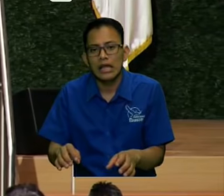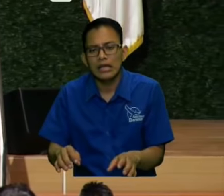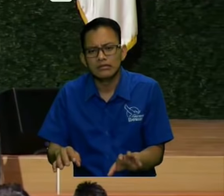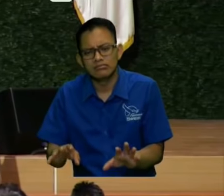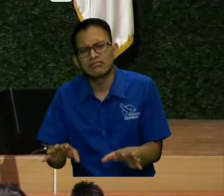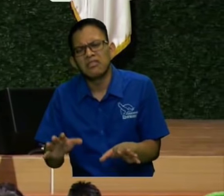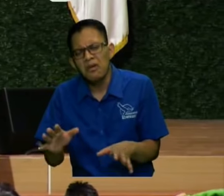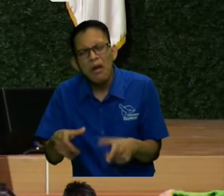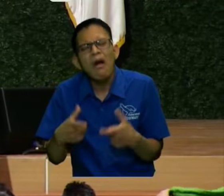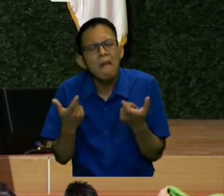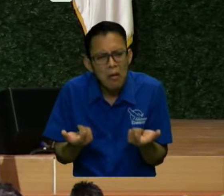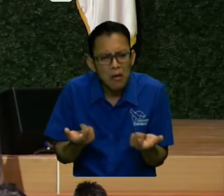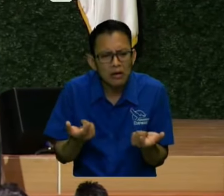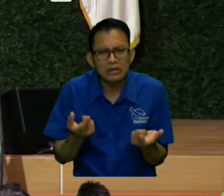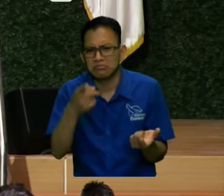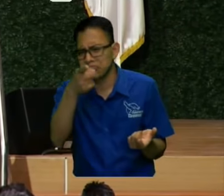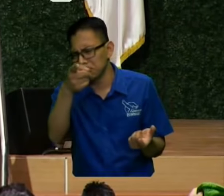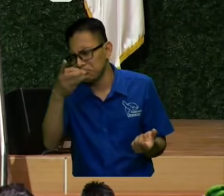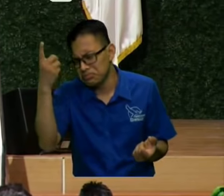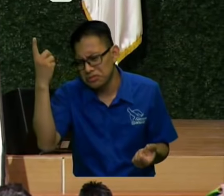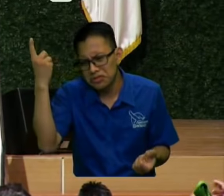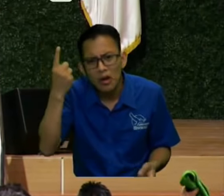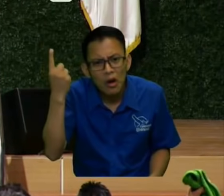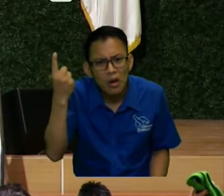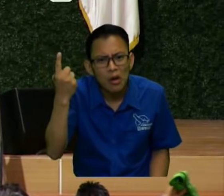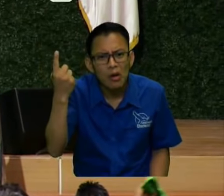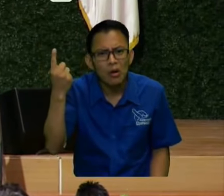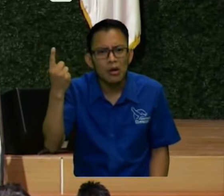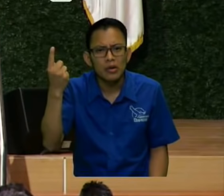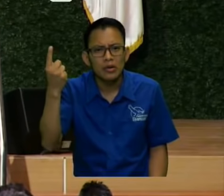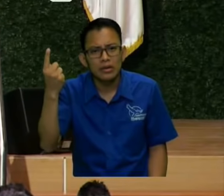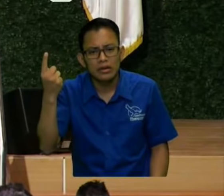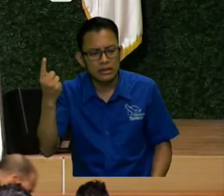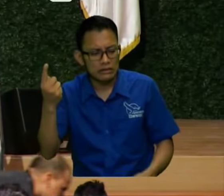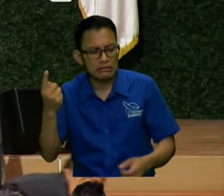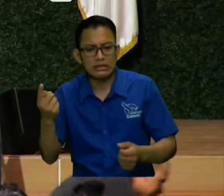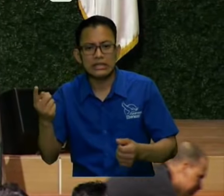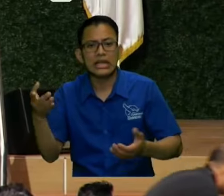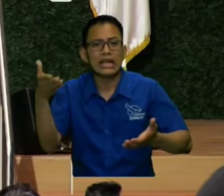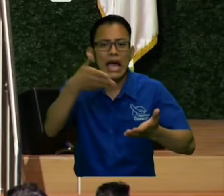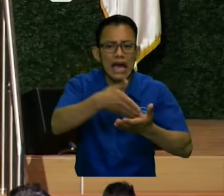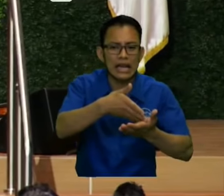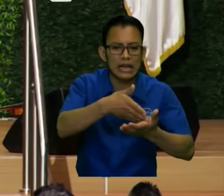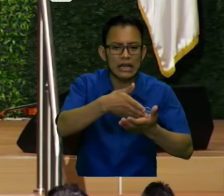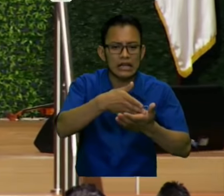en la mañana, a las 8, en vez de misa de 8, culto de 8?